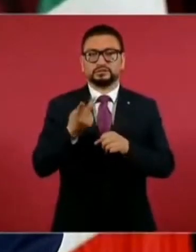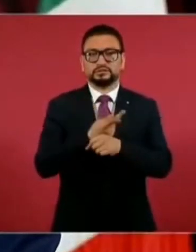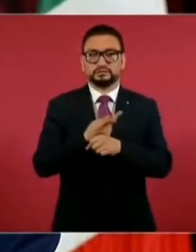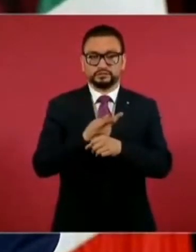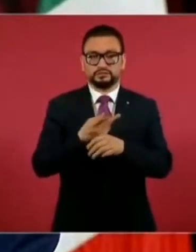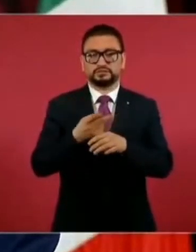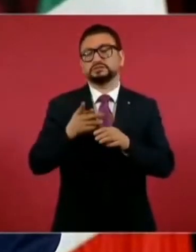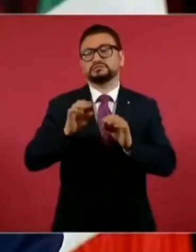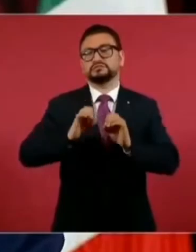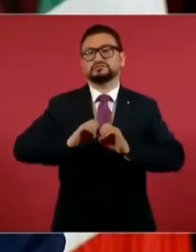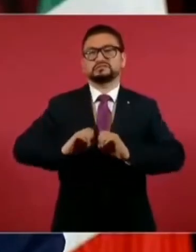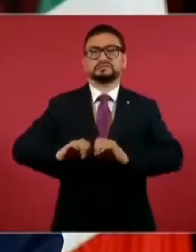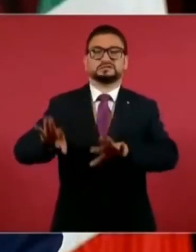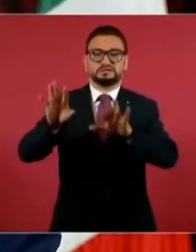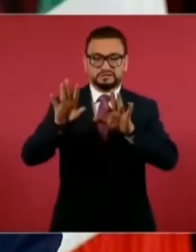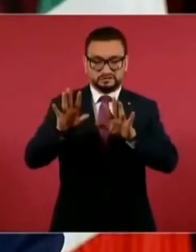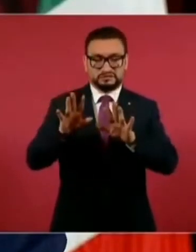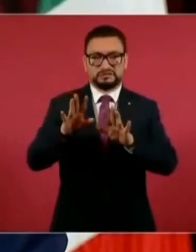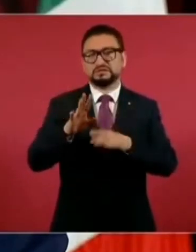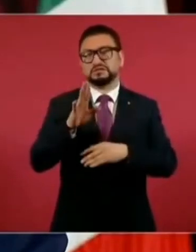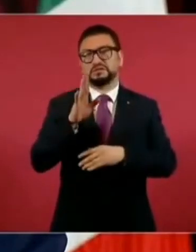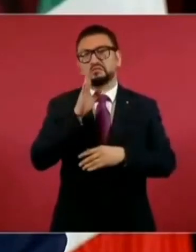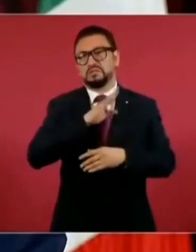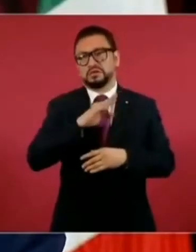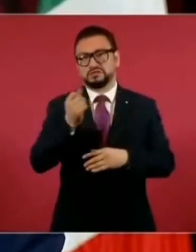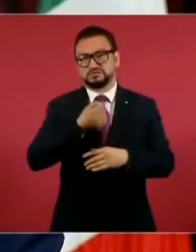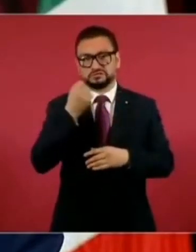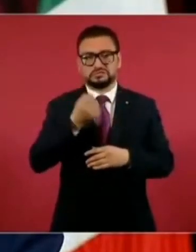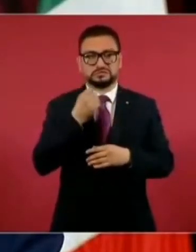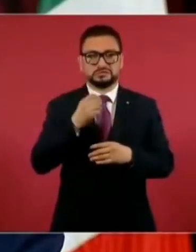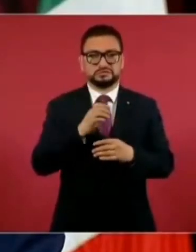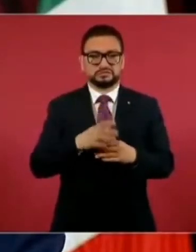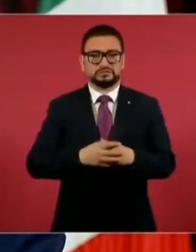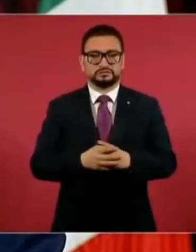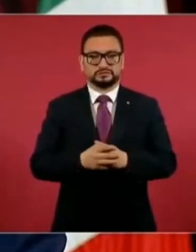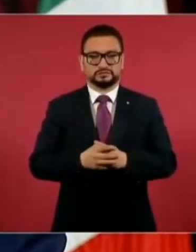descuido, mala suerte,